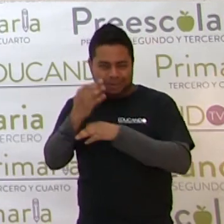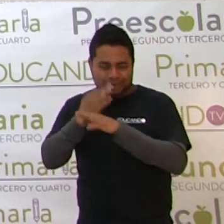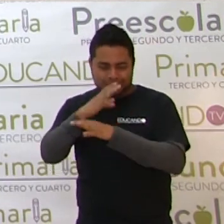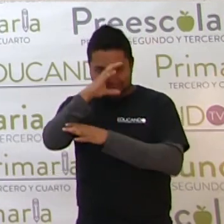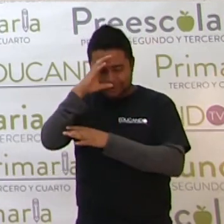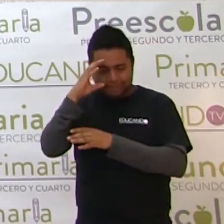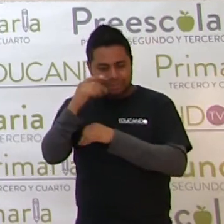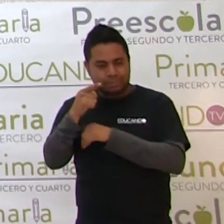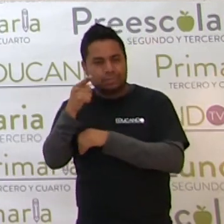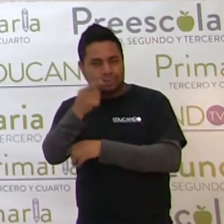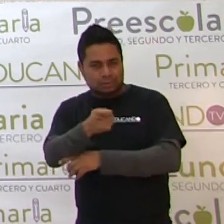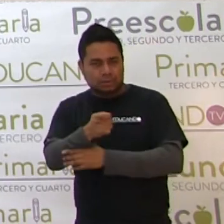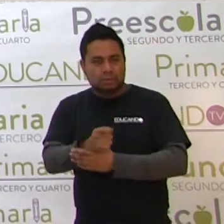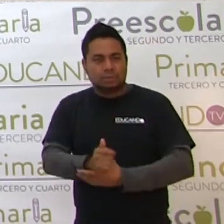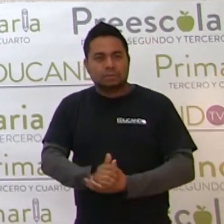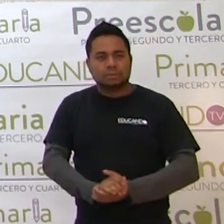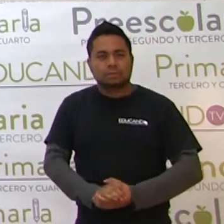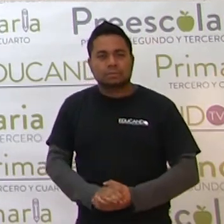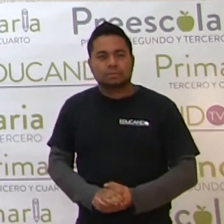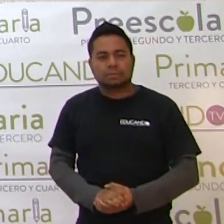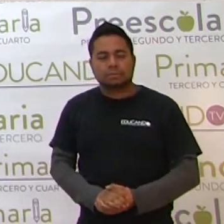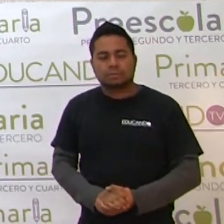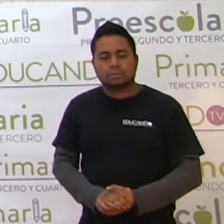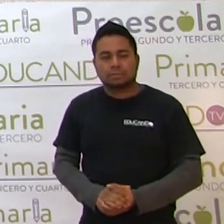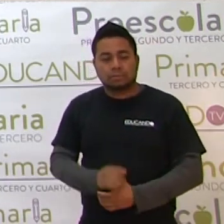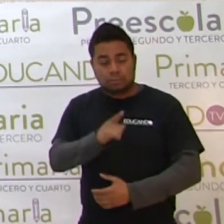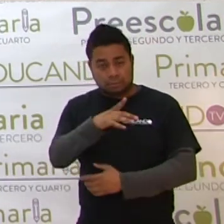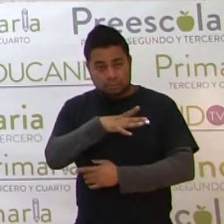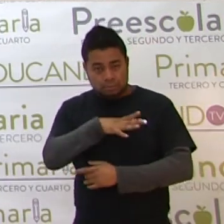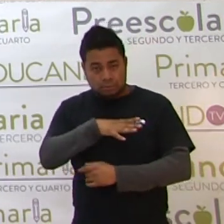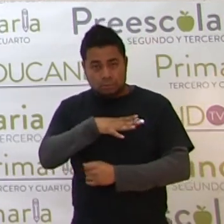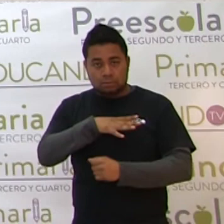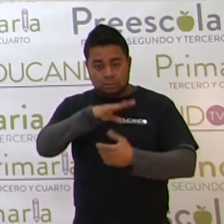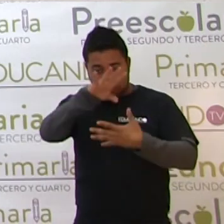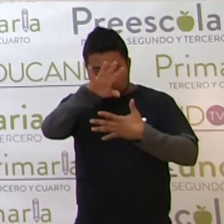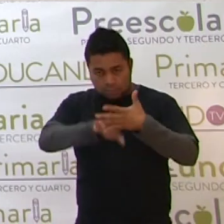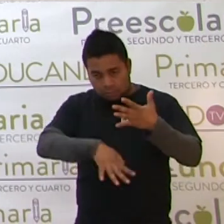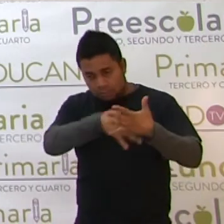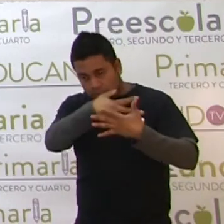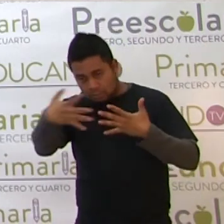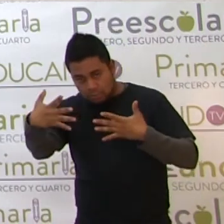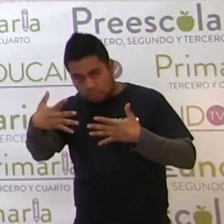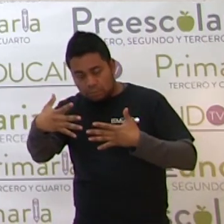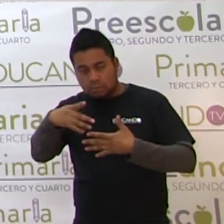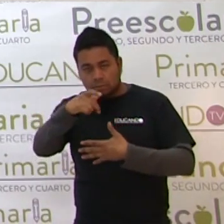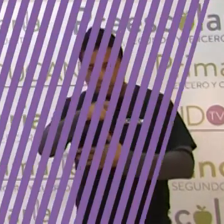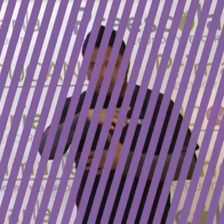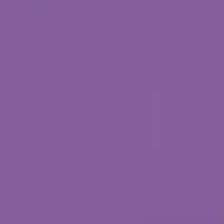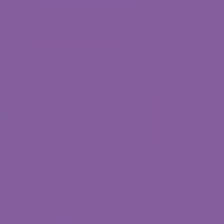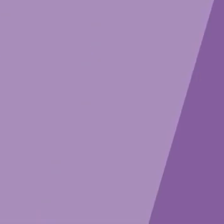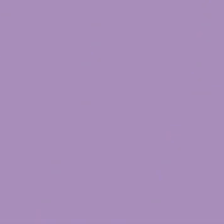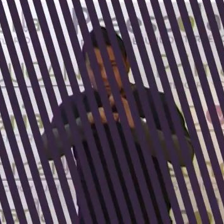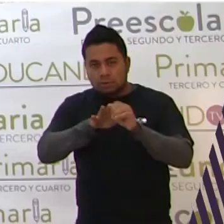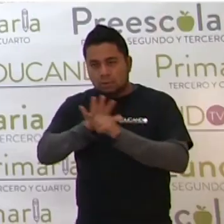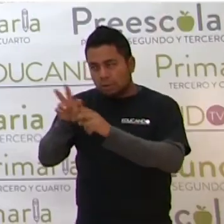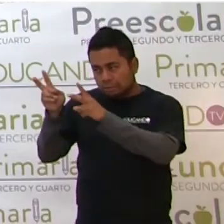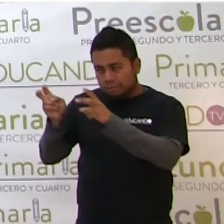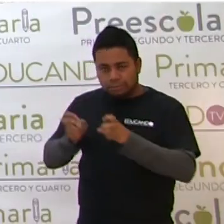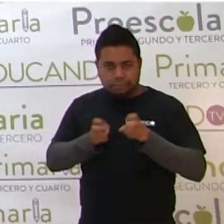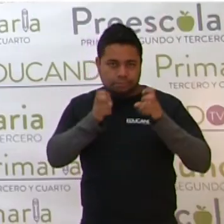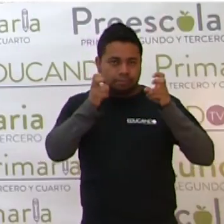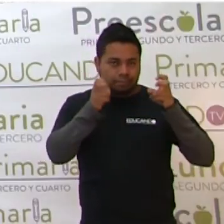ahorita, ¿sí? Ahí vas a ver una tablita en donde vas a poder mostrar las